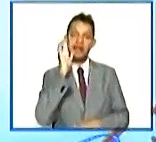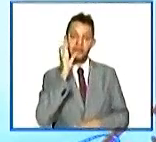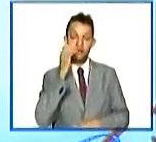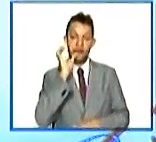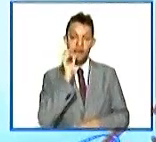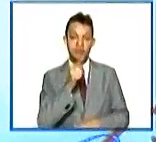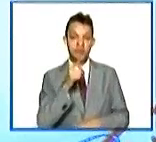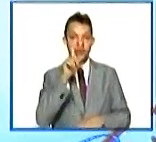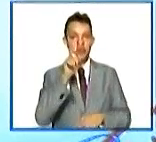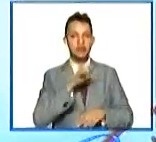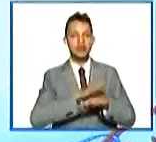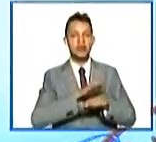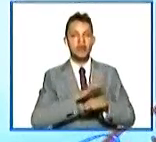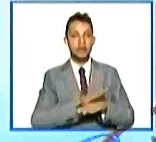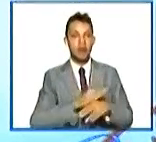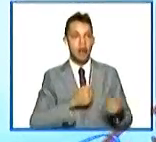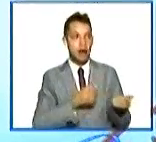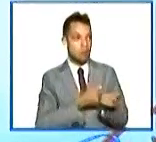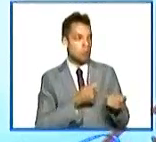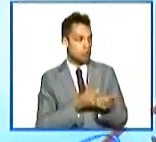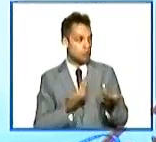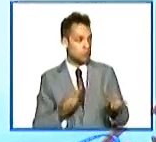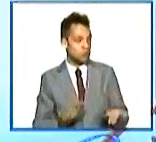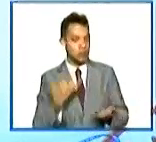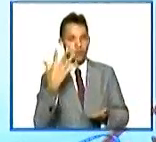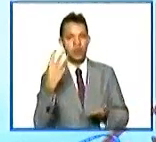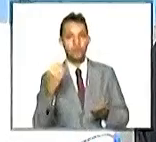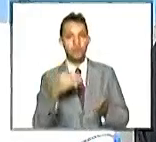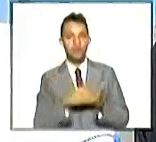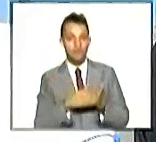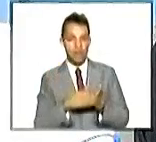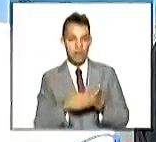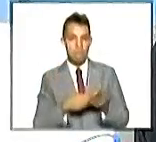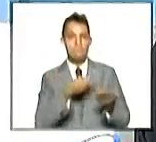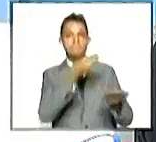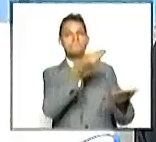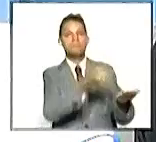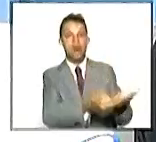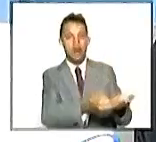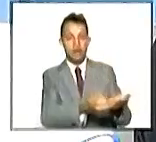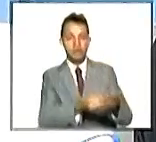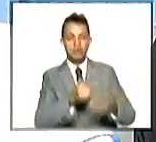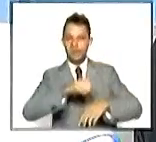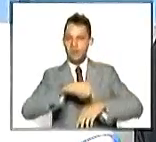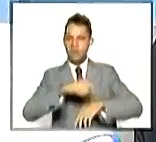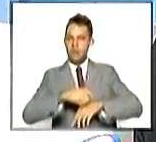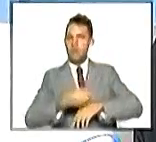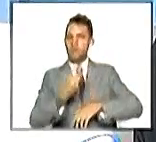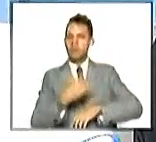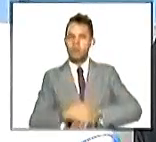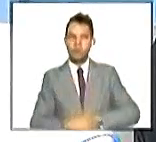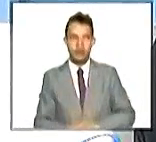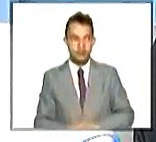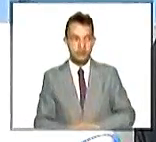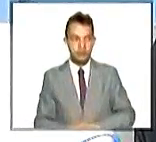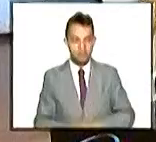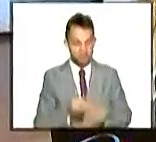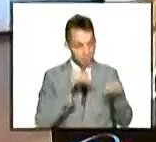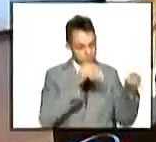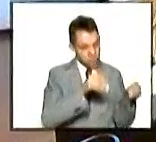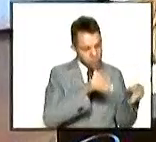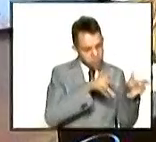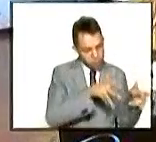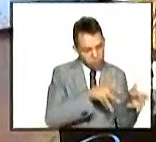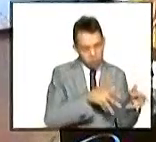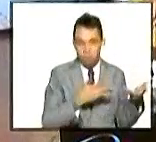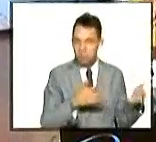tener un bono de apoyo de 5.000 pesos por cada capacitación. ¿Cuánto dura? Cada capacitación